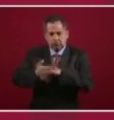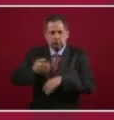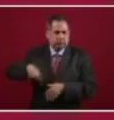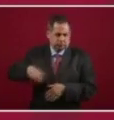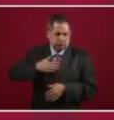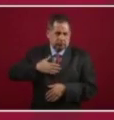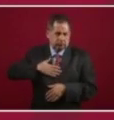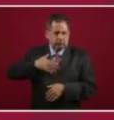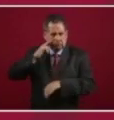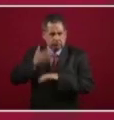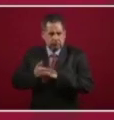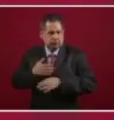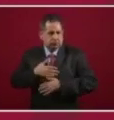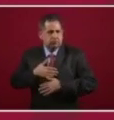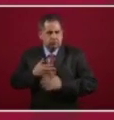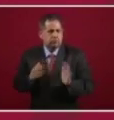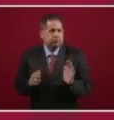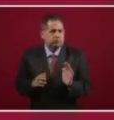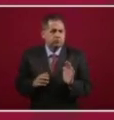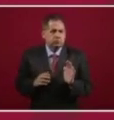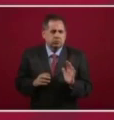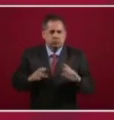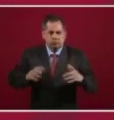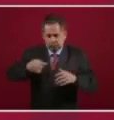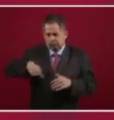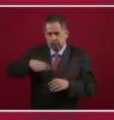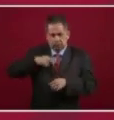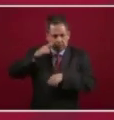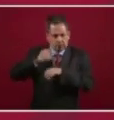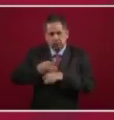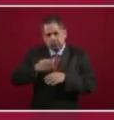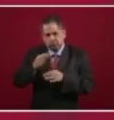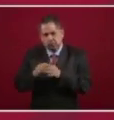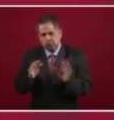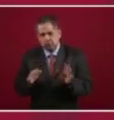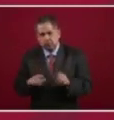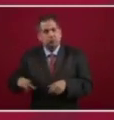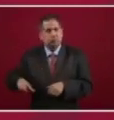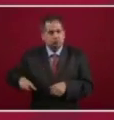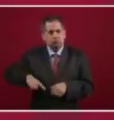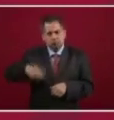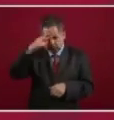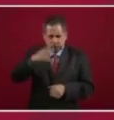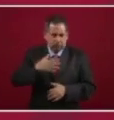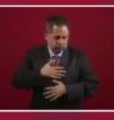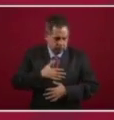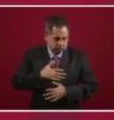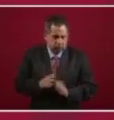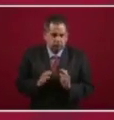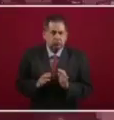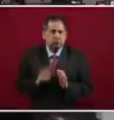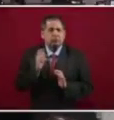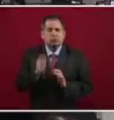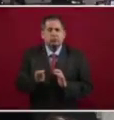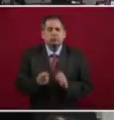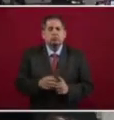corresponde a nosotros atender, al gobierno de México, de